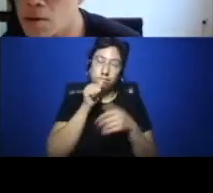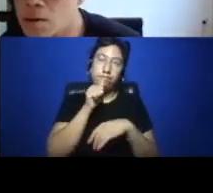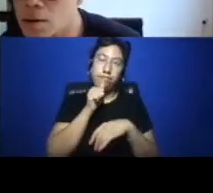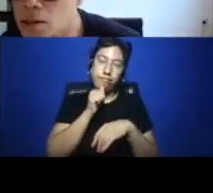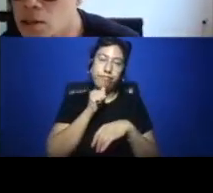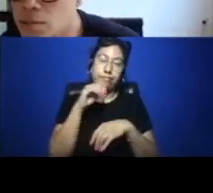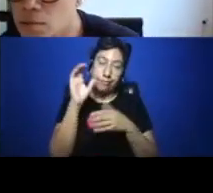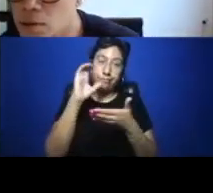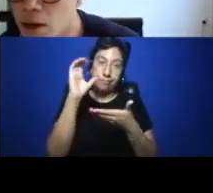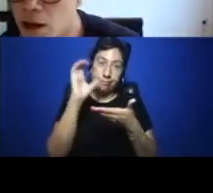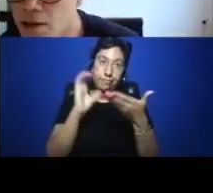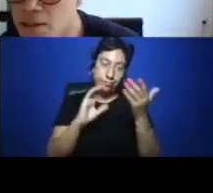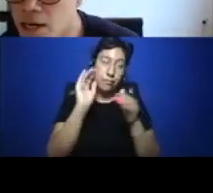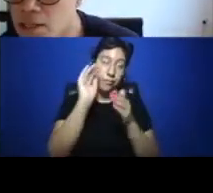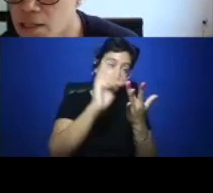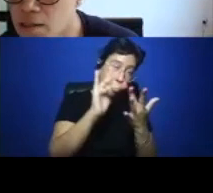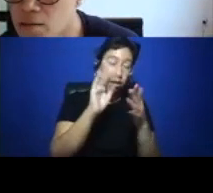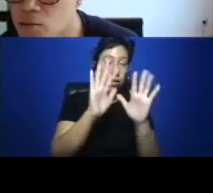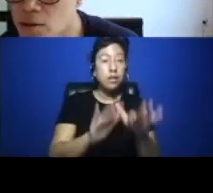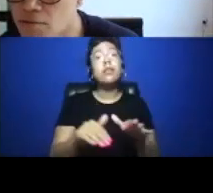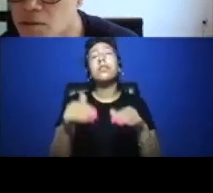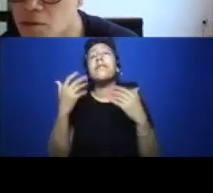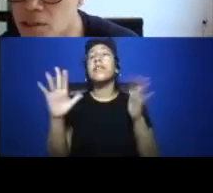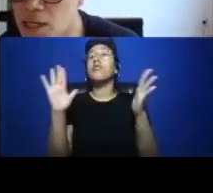Toma mucho, tiene